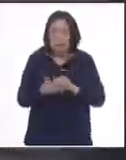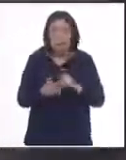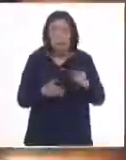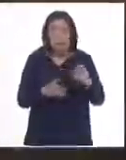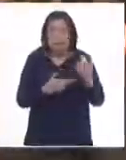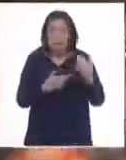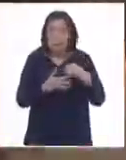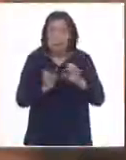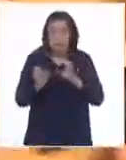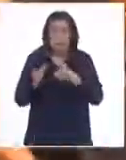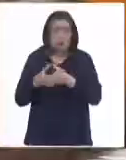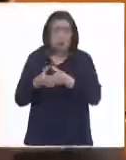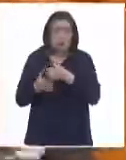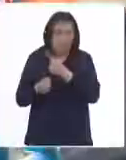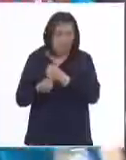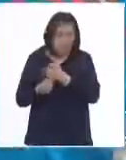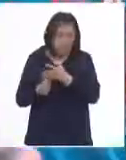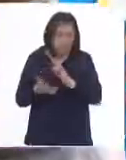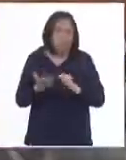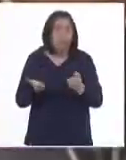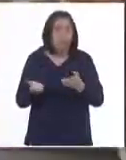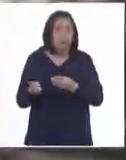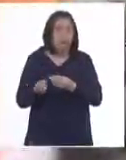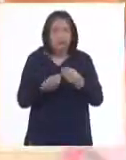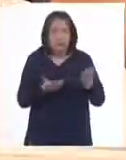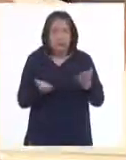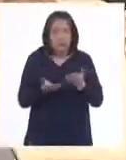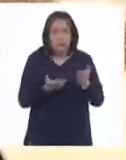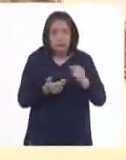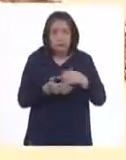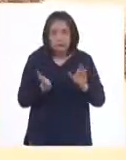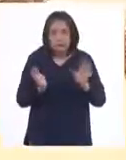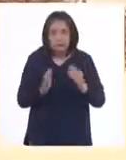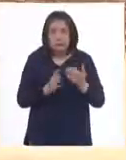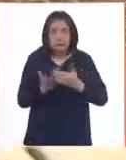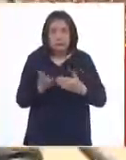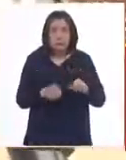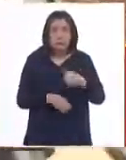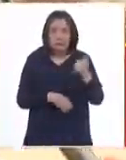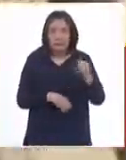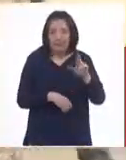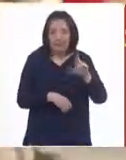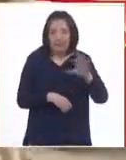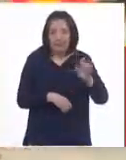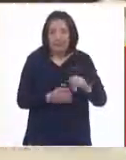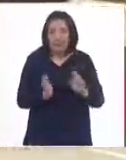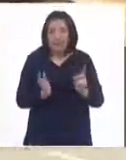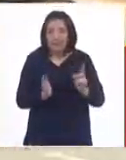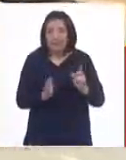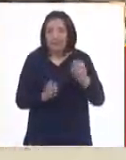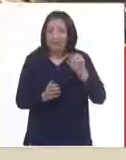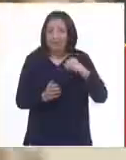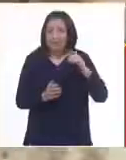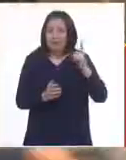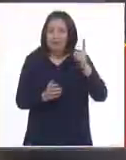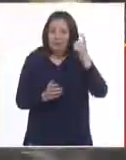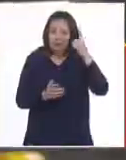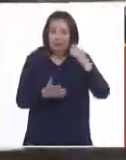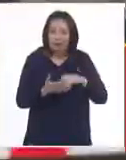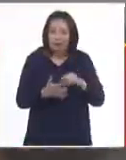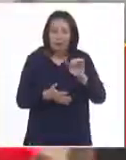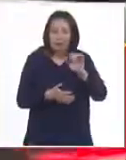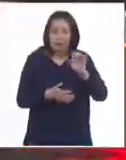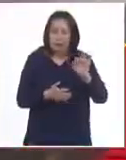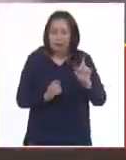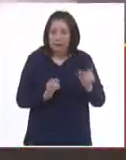la encargada del equipo de transferencia. Otro personaje en las inmediaciones fue Ricardo Repeto, hijo político de Antaurumala, aunque este